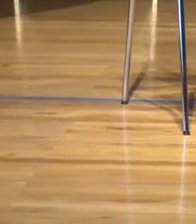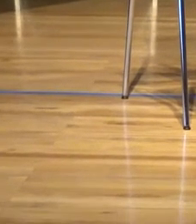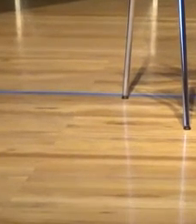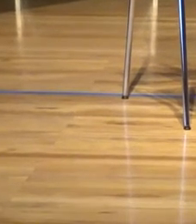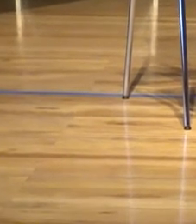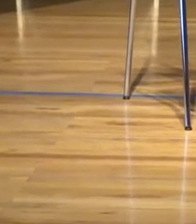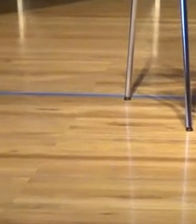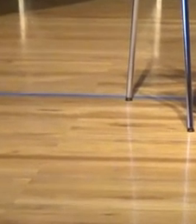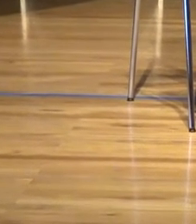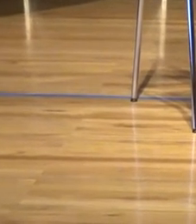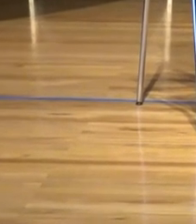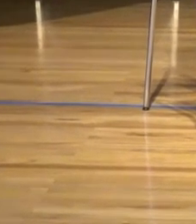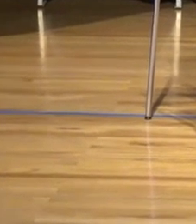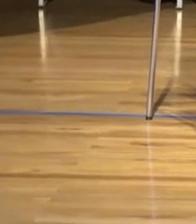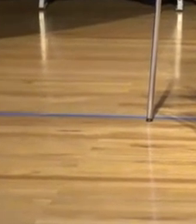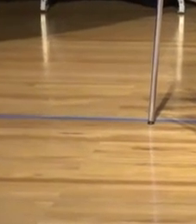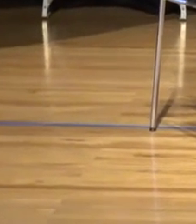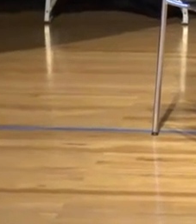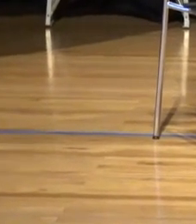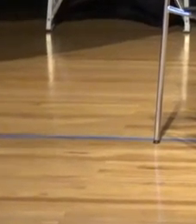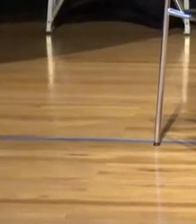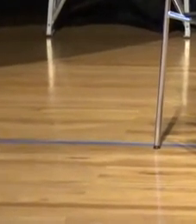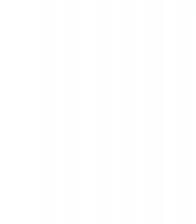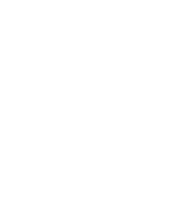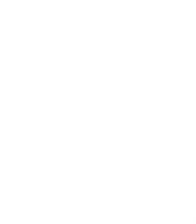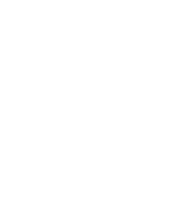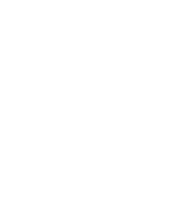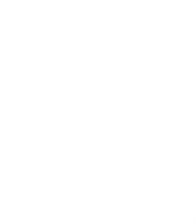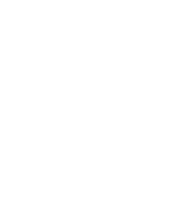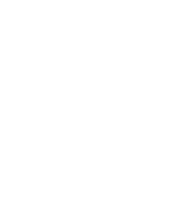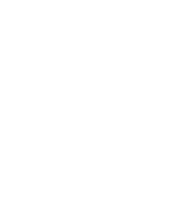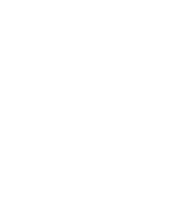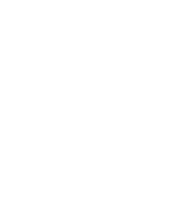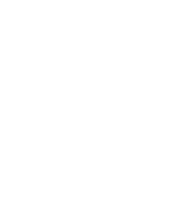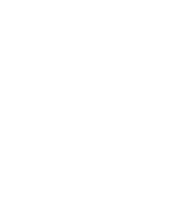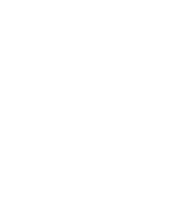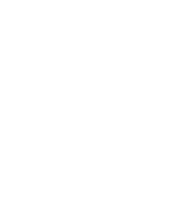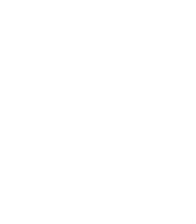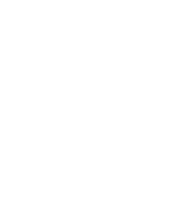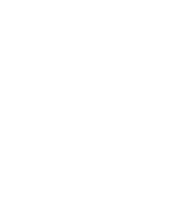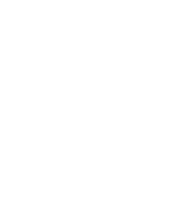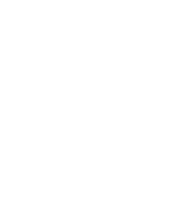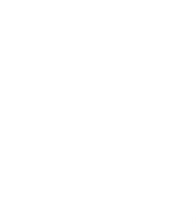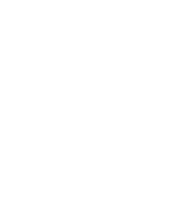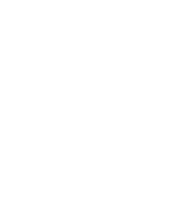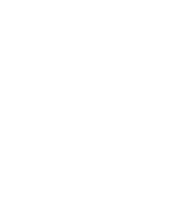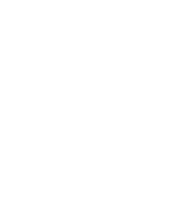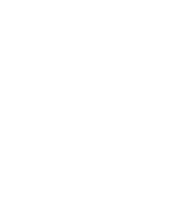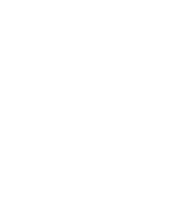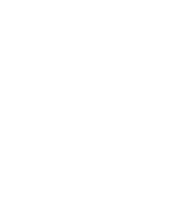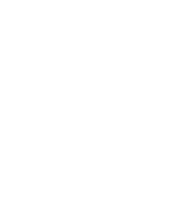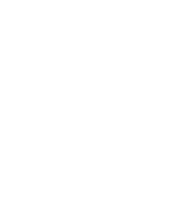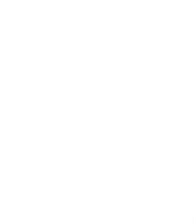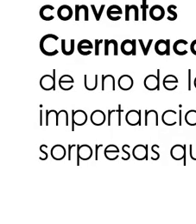colectivo de mujeres ciclistas en cuernavaca que les vamos a contar un poco de una experiencia que hemos estado como haciendo